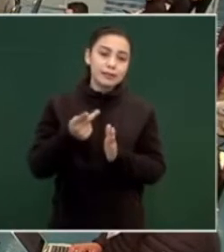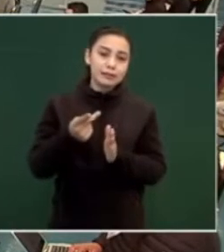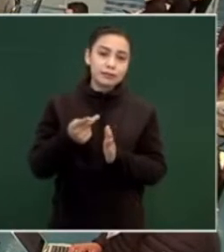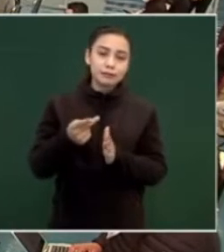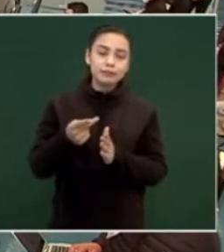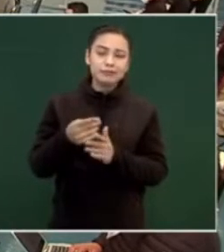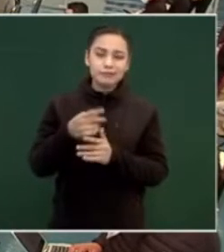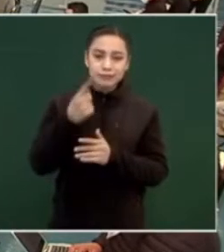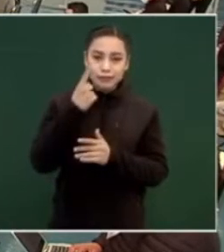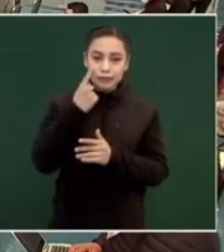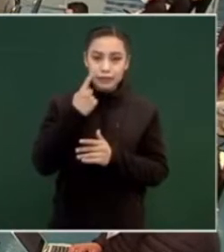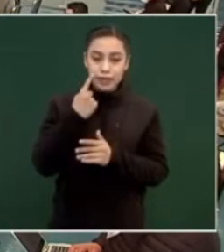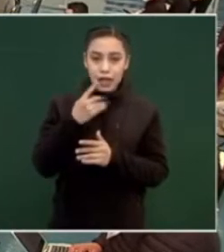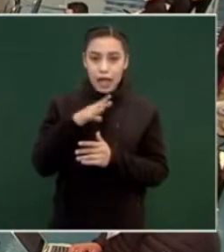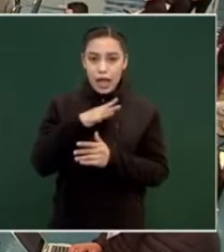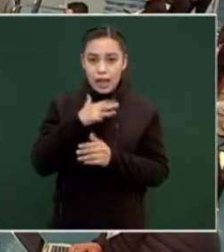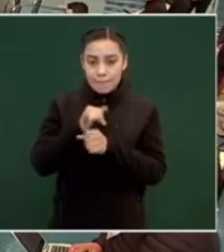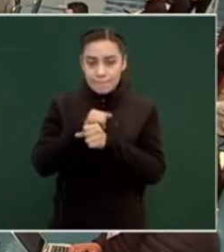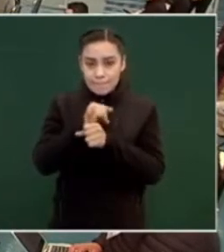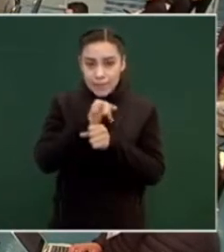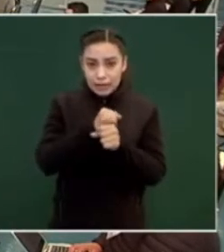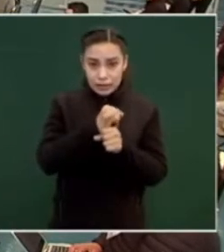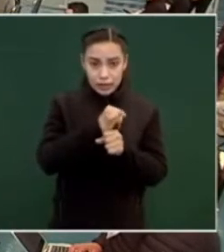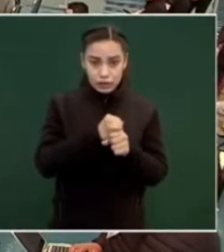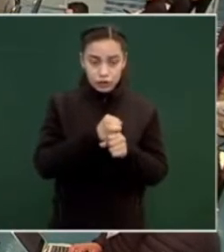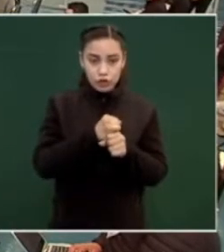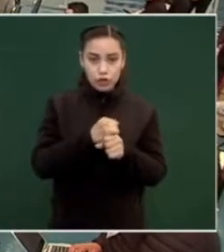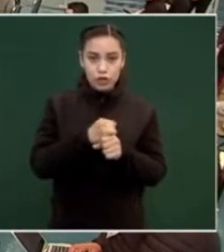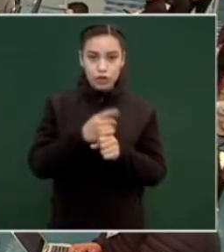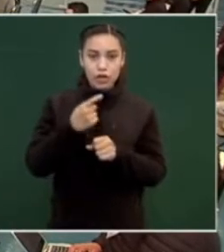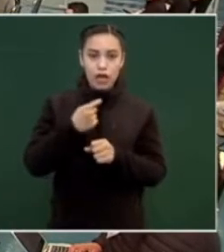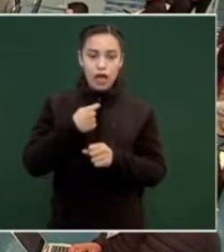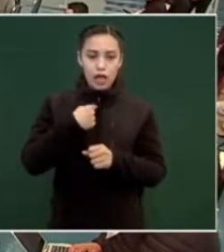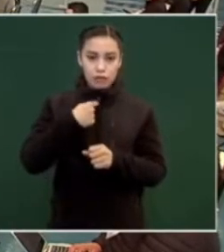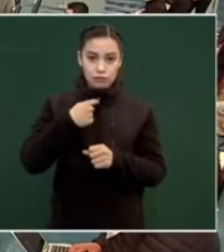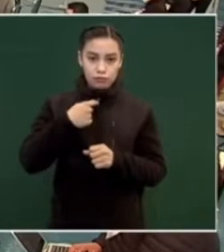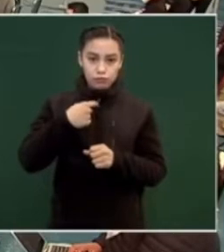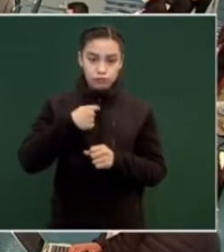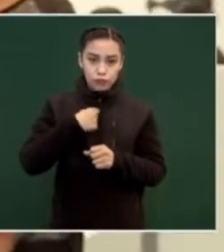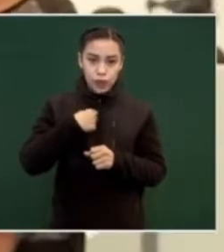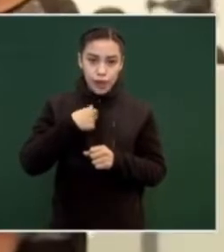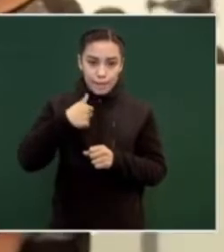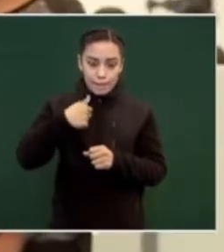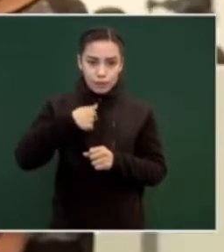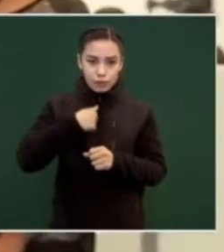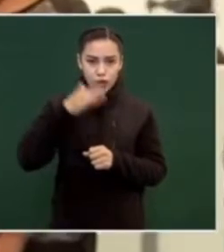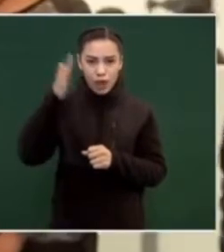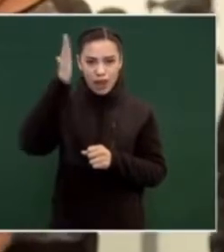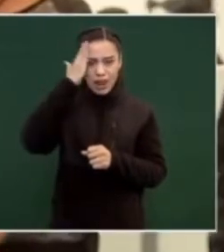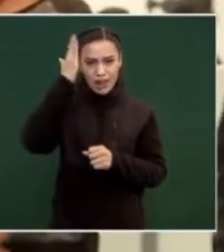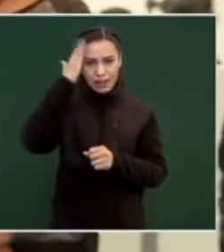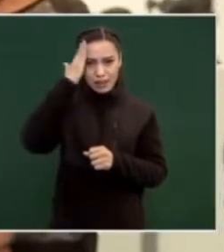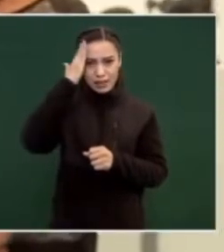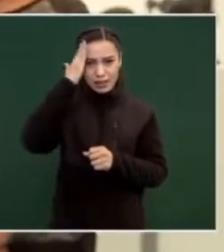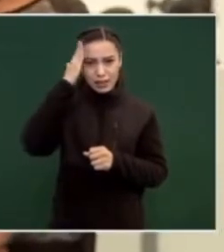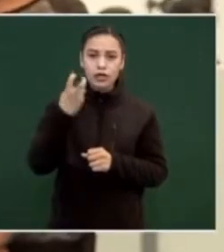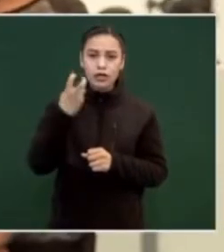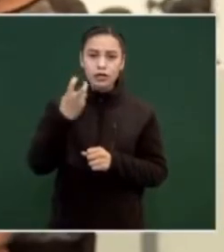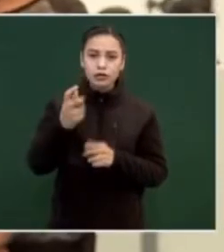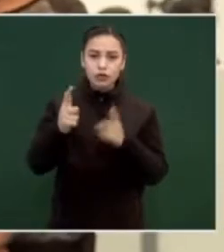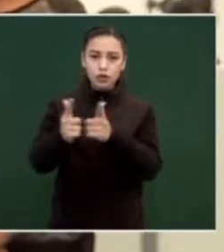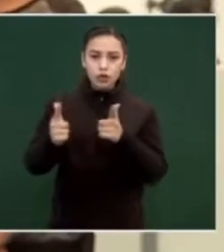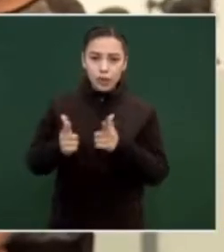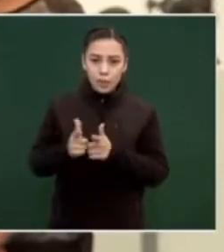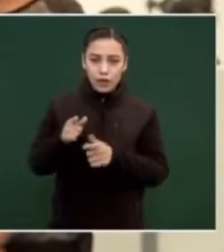y me alude personalmente me señala personalmente como el líder de estos grupos que lo